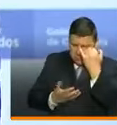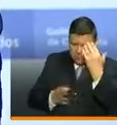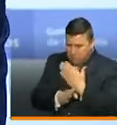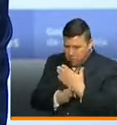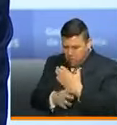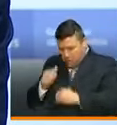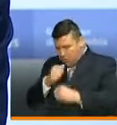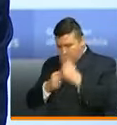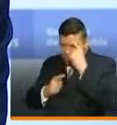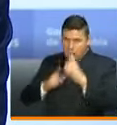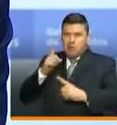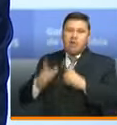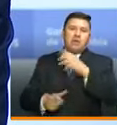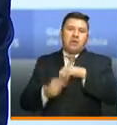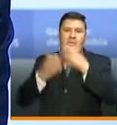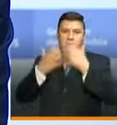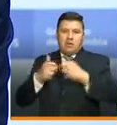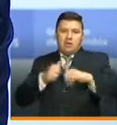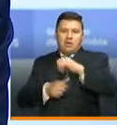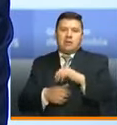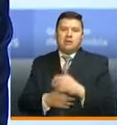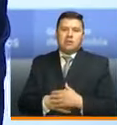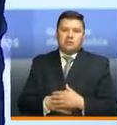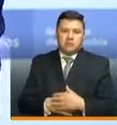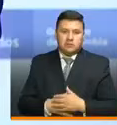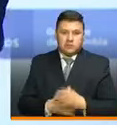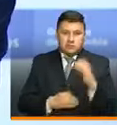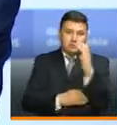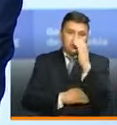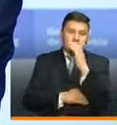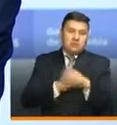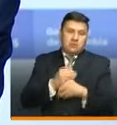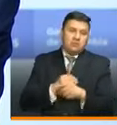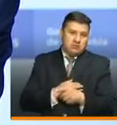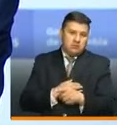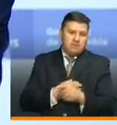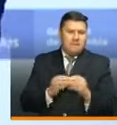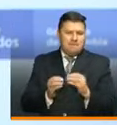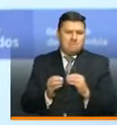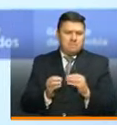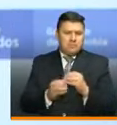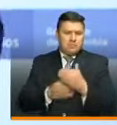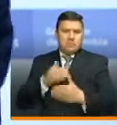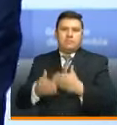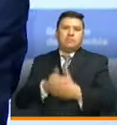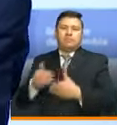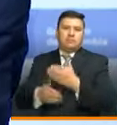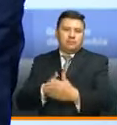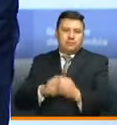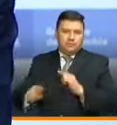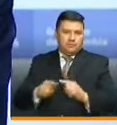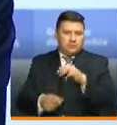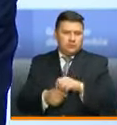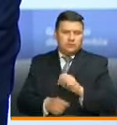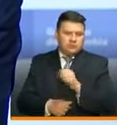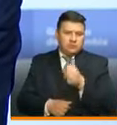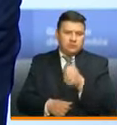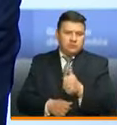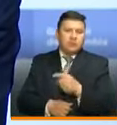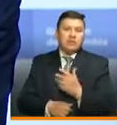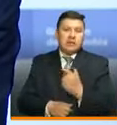tienen esos sectores de la economía. Colombia, además, va un poco más adelante en la administración y con mucho éxito,